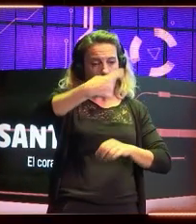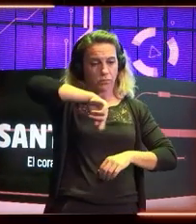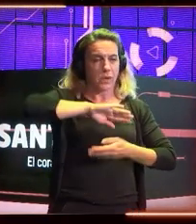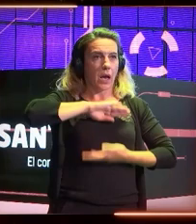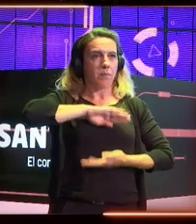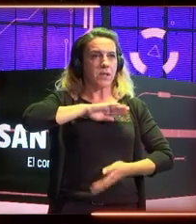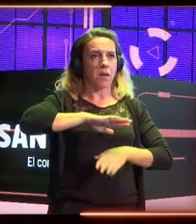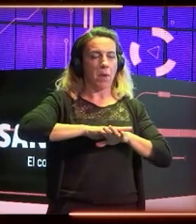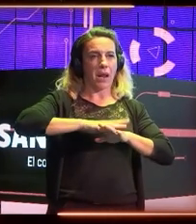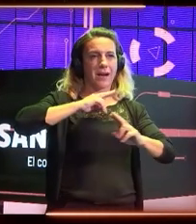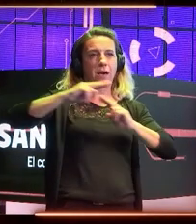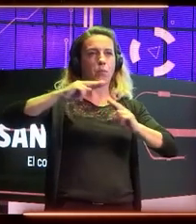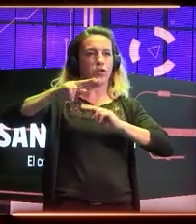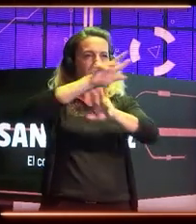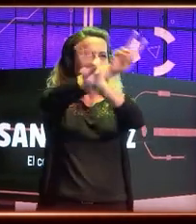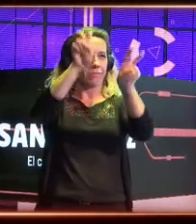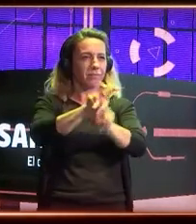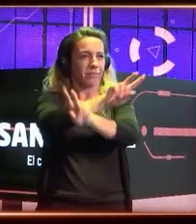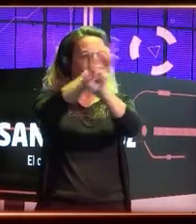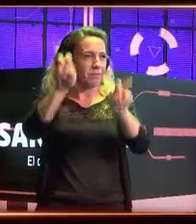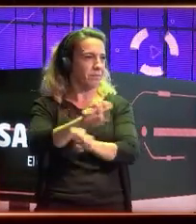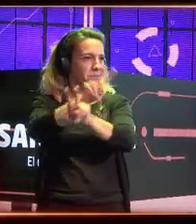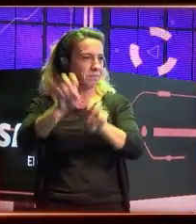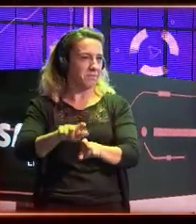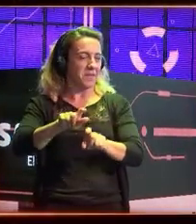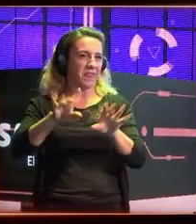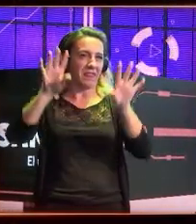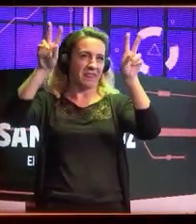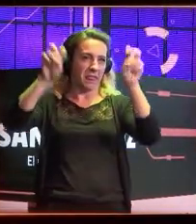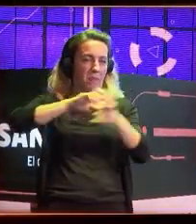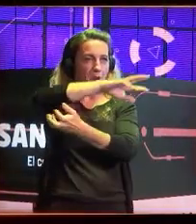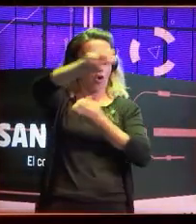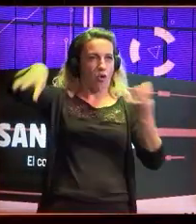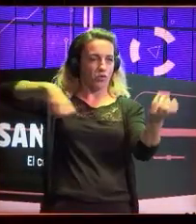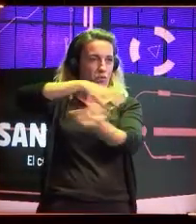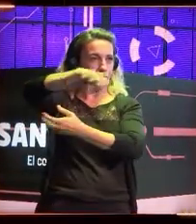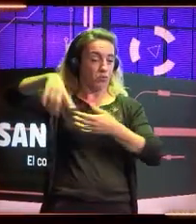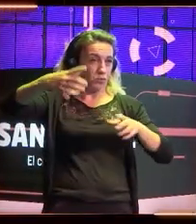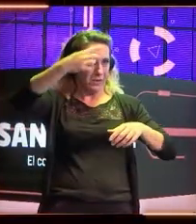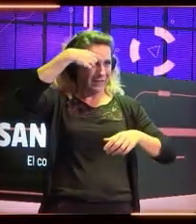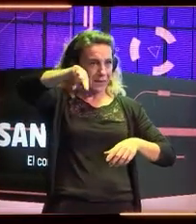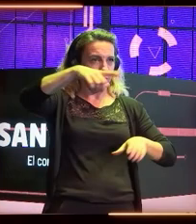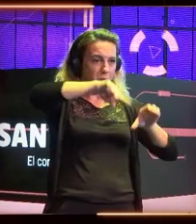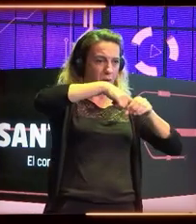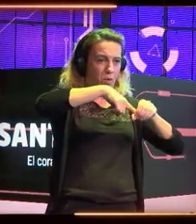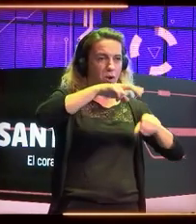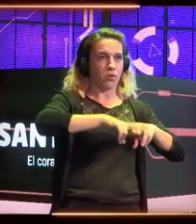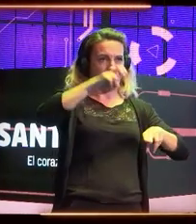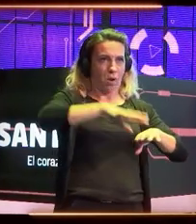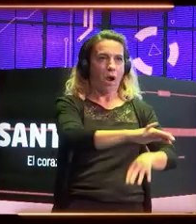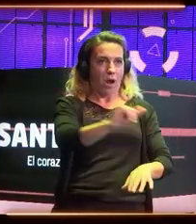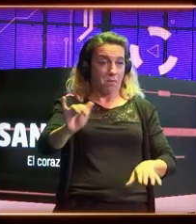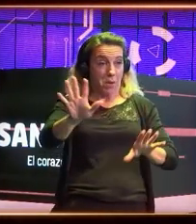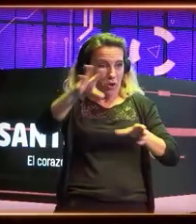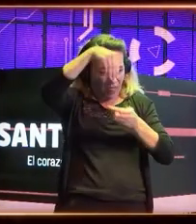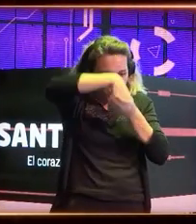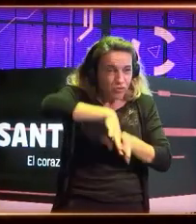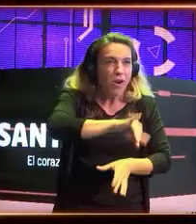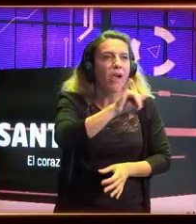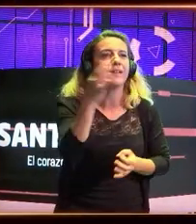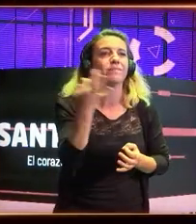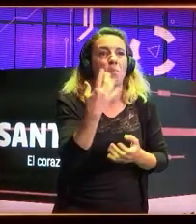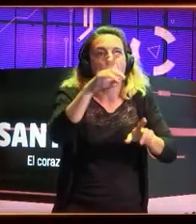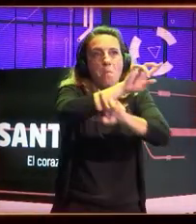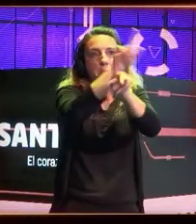responder grandes preguntas del Cosmos hoy sabemos que los agujeros negros existen pero nadie sabe qu hay en su interior y es es que en la